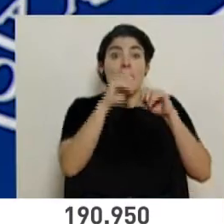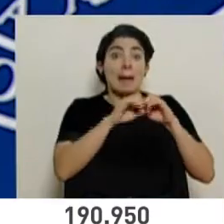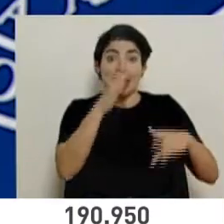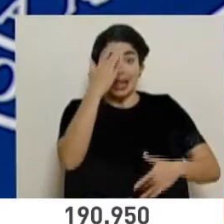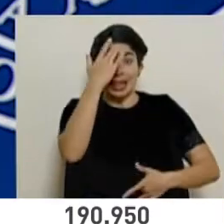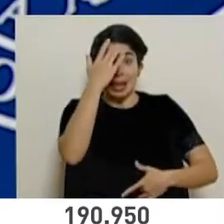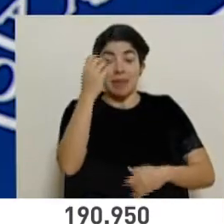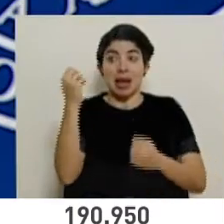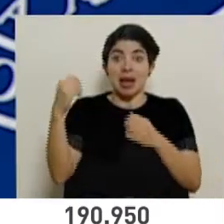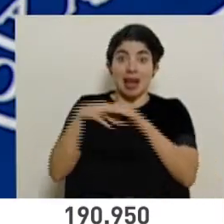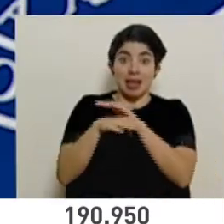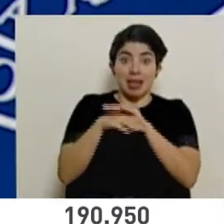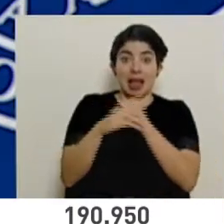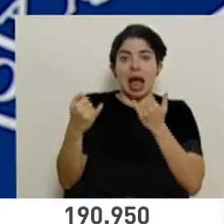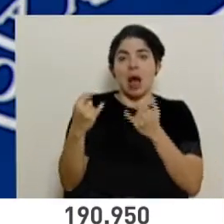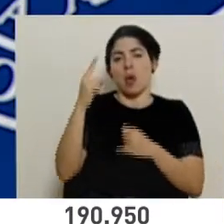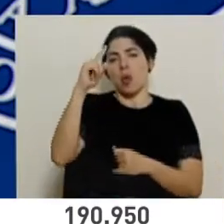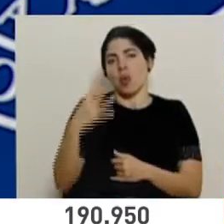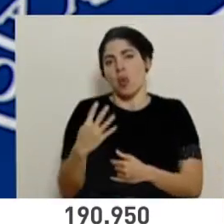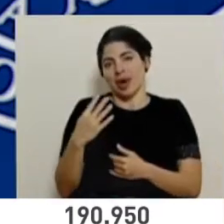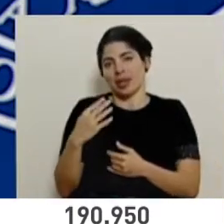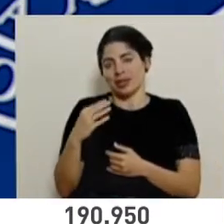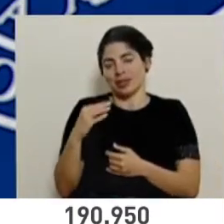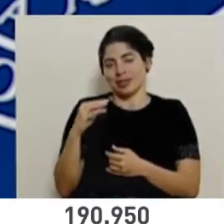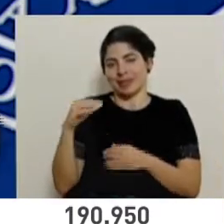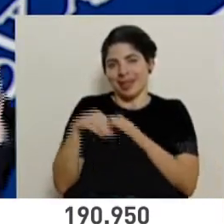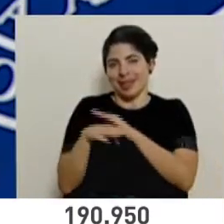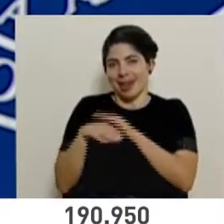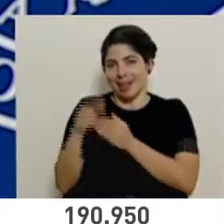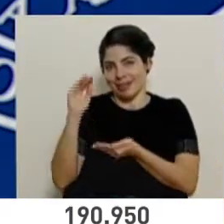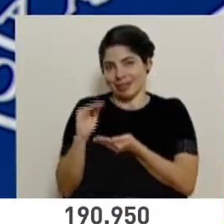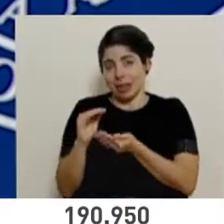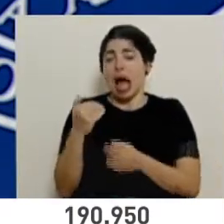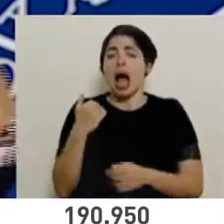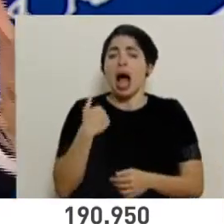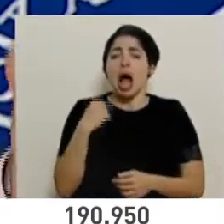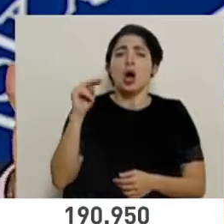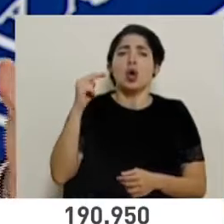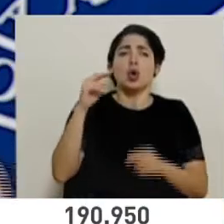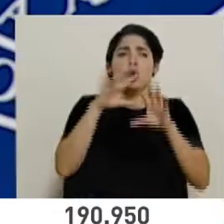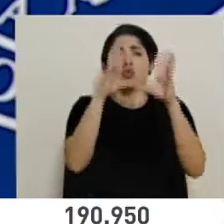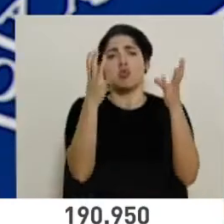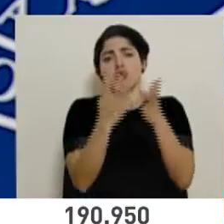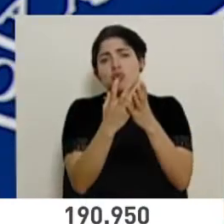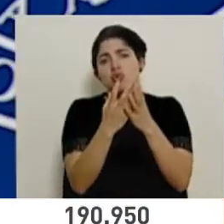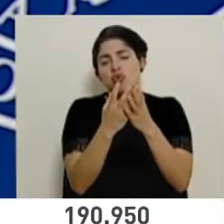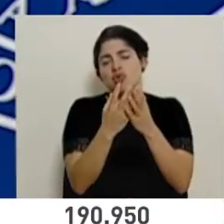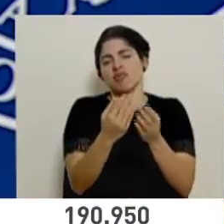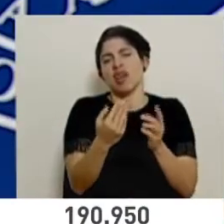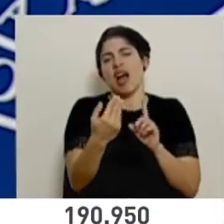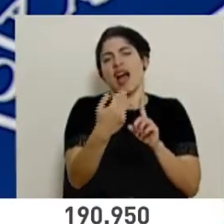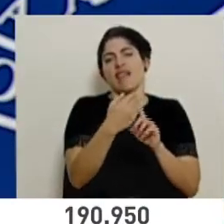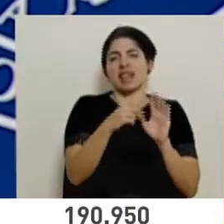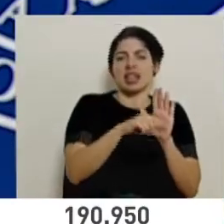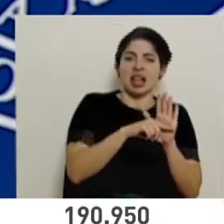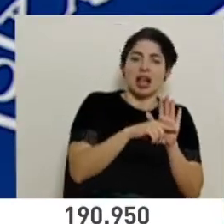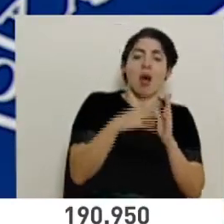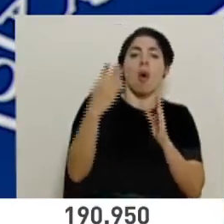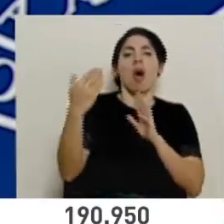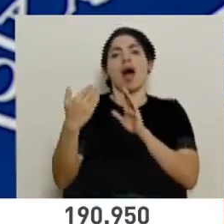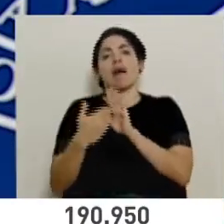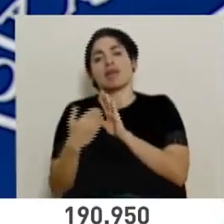normales, no de pandemia. Hay noticias en el mundo que afectan negativamente y otras que afectan positivamente